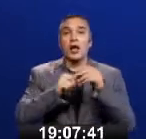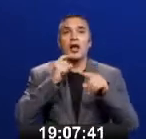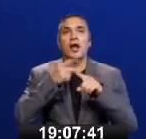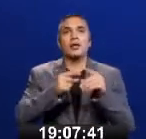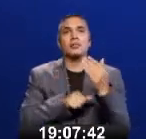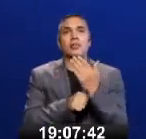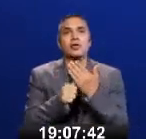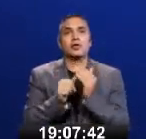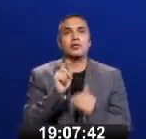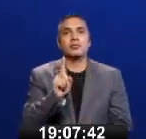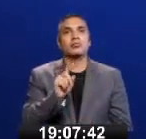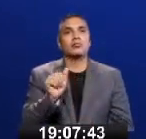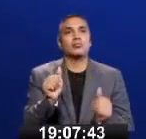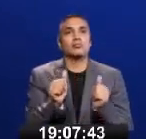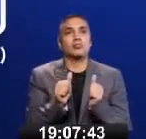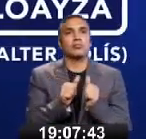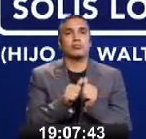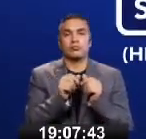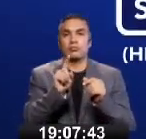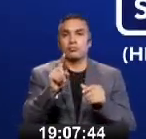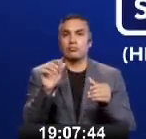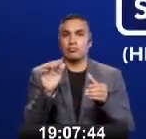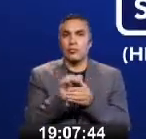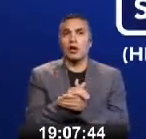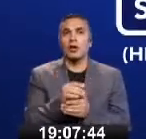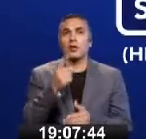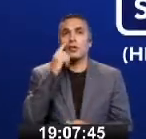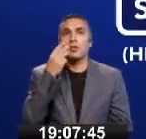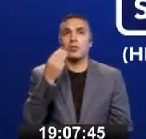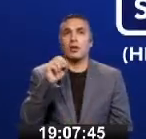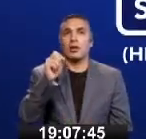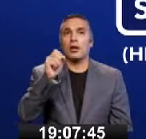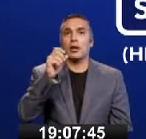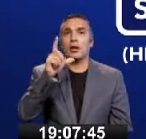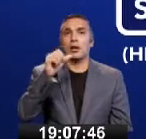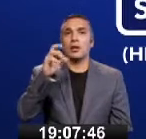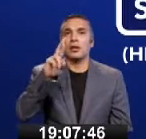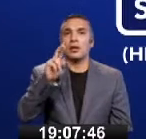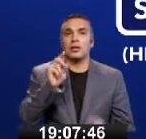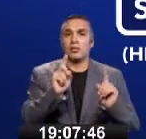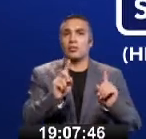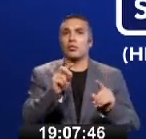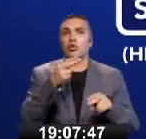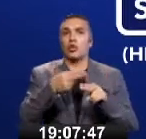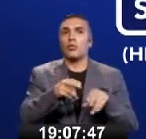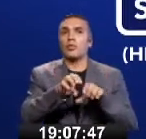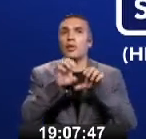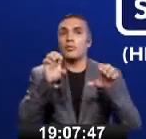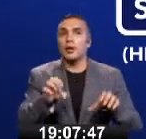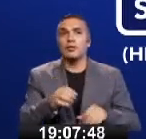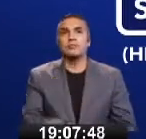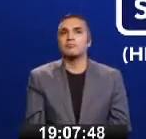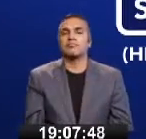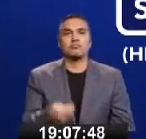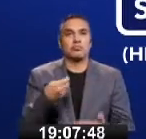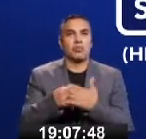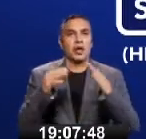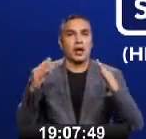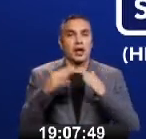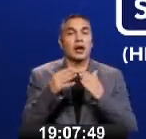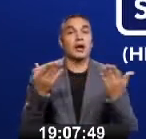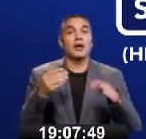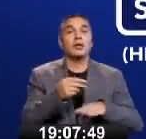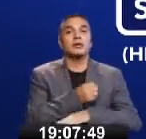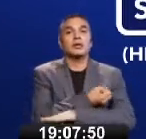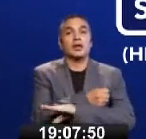exministro, junto a Mariana Mainato Yunda, quien se casó con el padre de Walter Solís. A nombre de Melconstrop S.A. se compró una casa en la vía